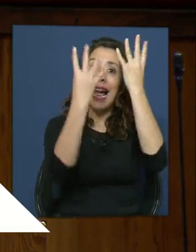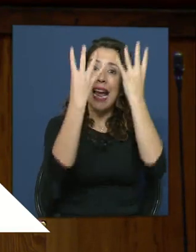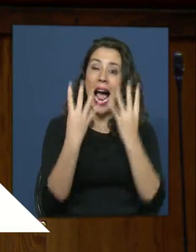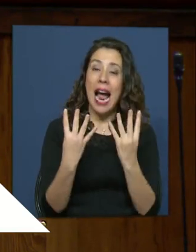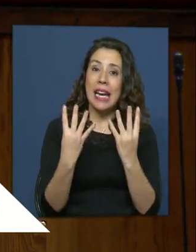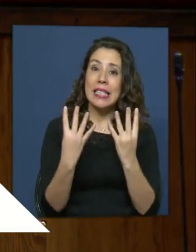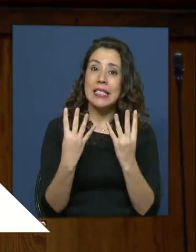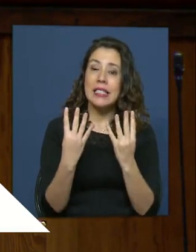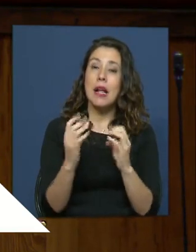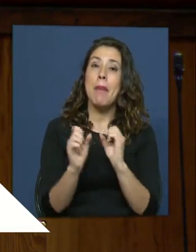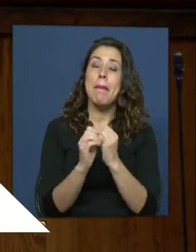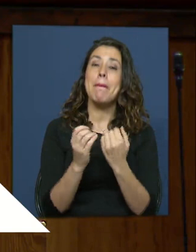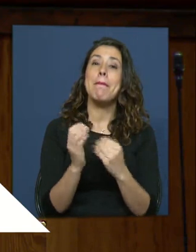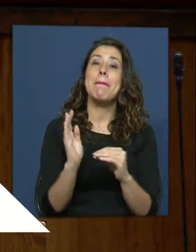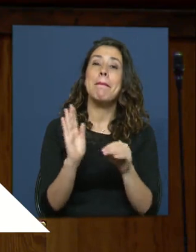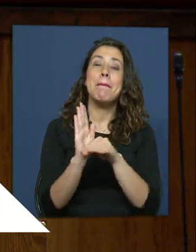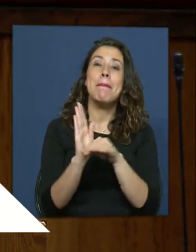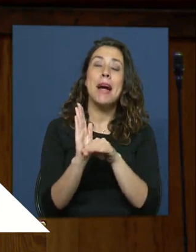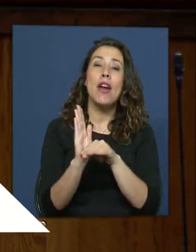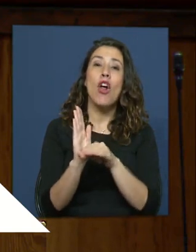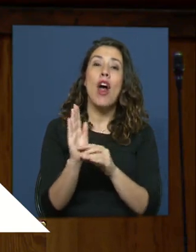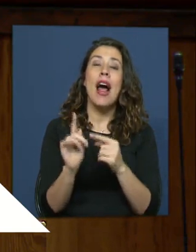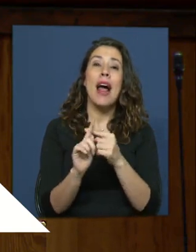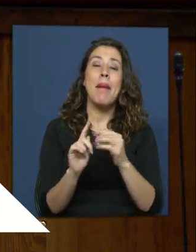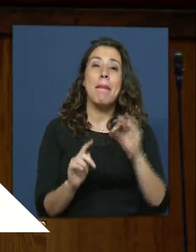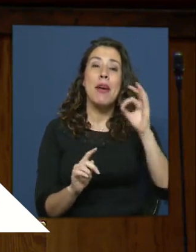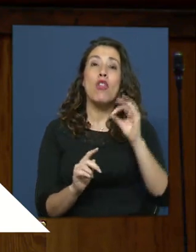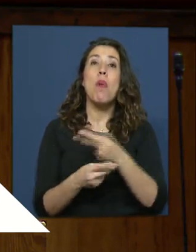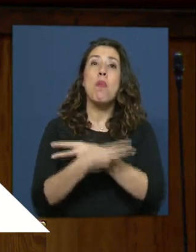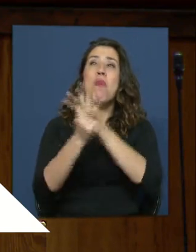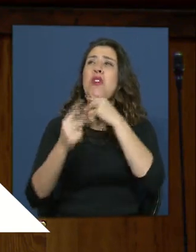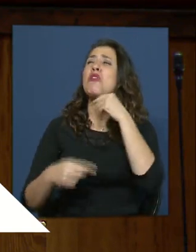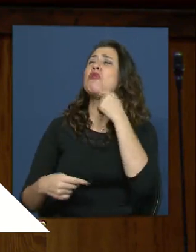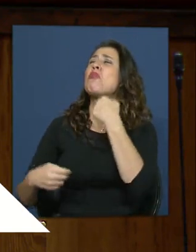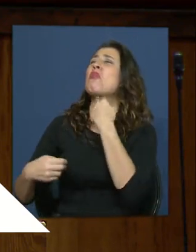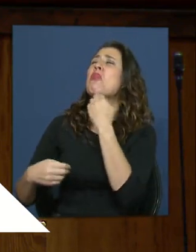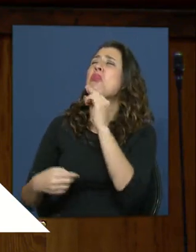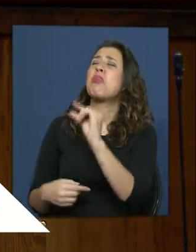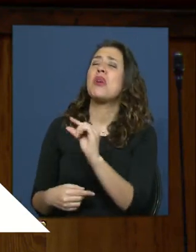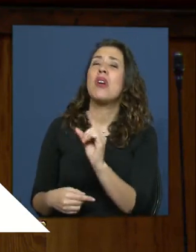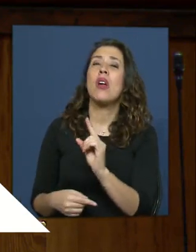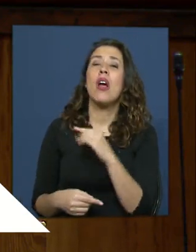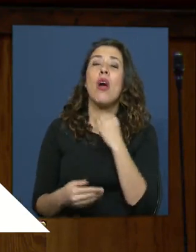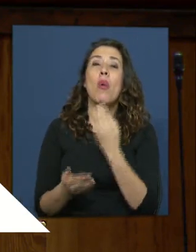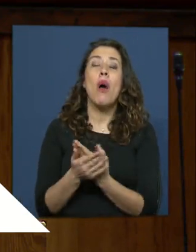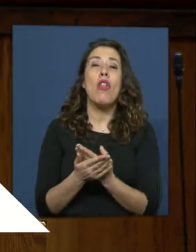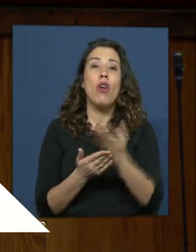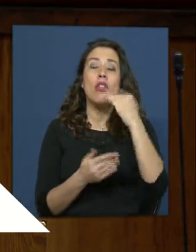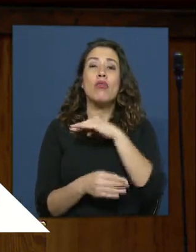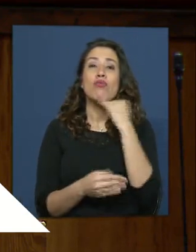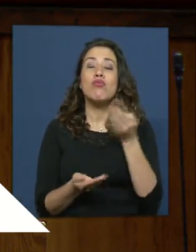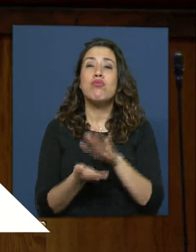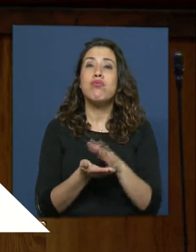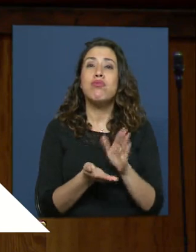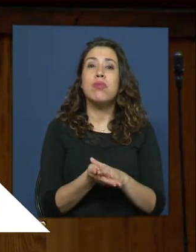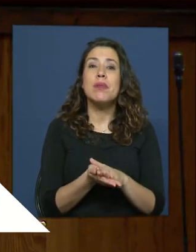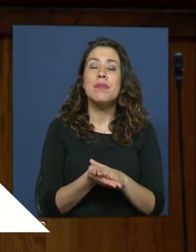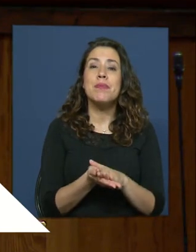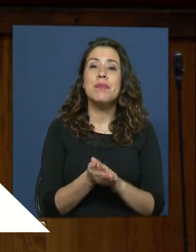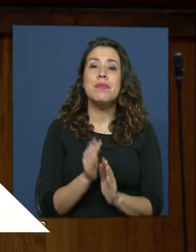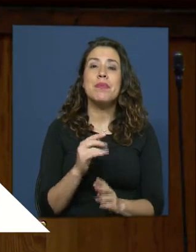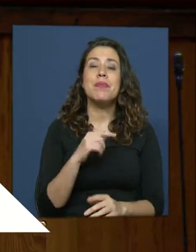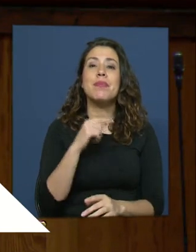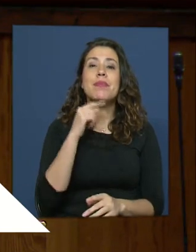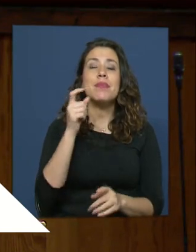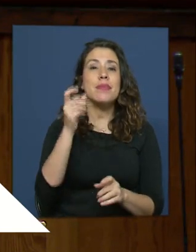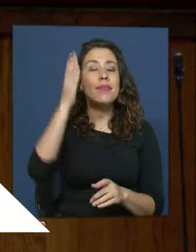grado medio a quien públicamente niegue, minimice o justifique los crímenes de lesa humanidad o genocidio